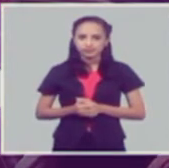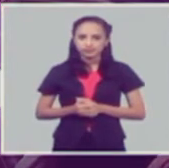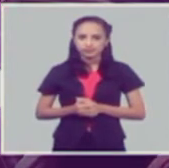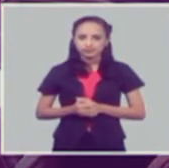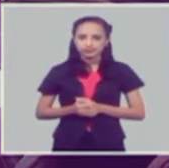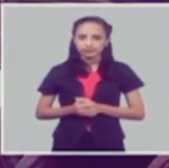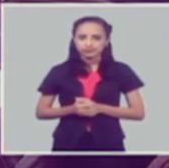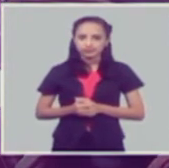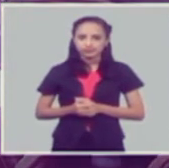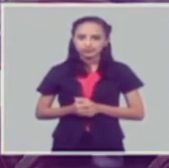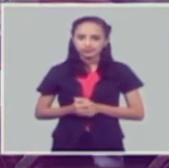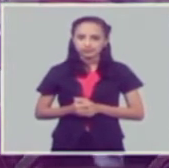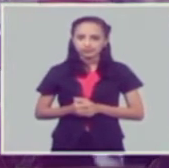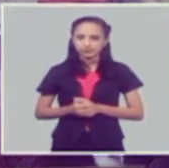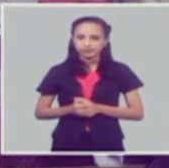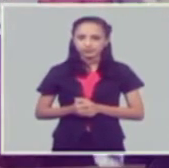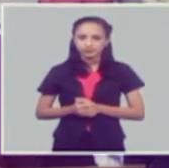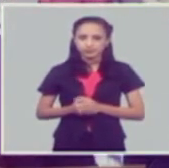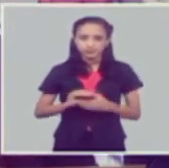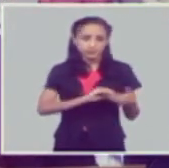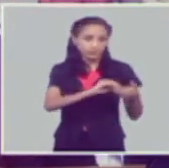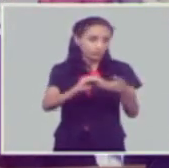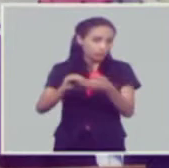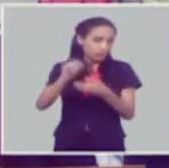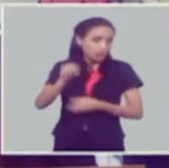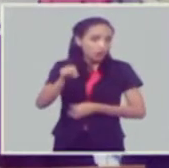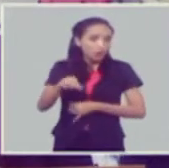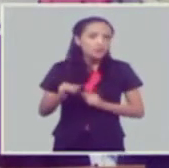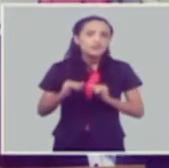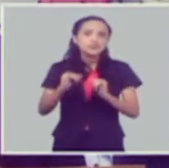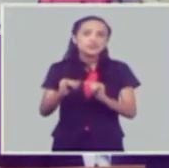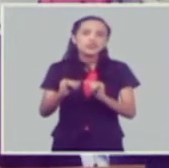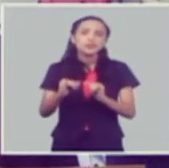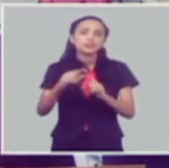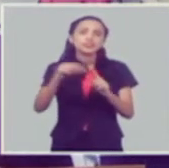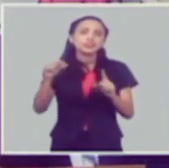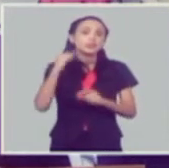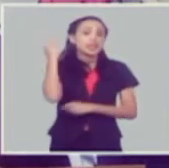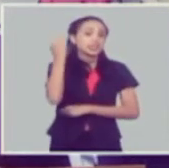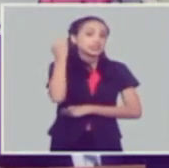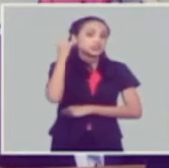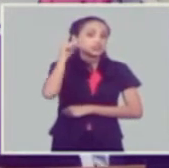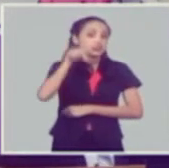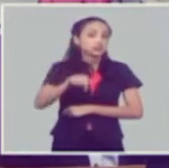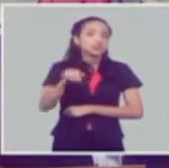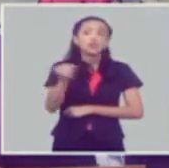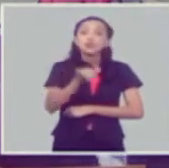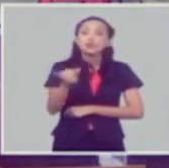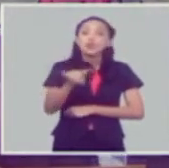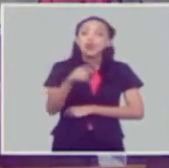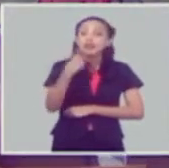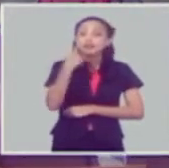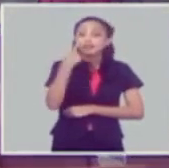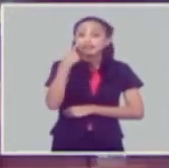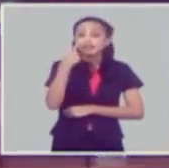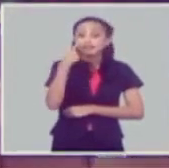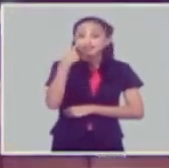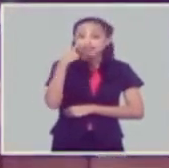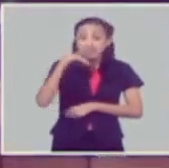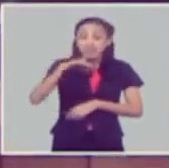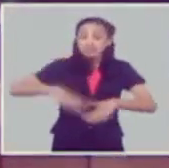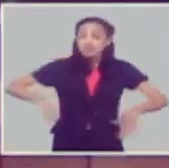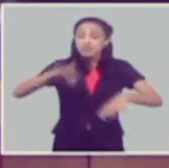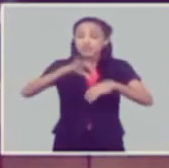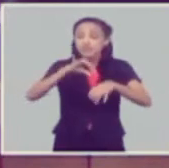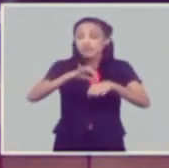Compañeras y compañeros, pasando a temas de la agenda internacional, hay que destacar también el impacto singular e inesperado de la